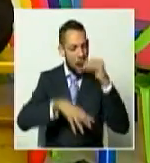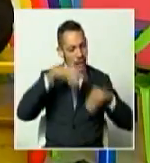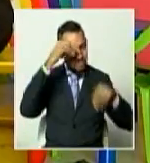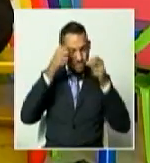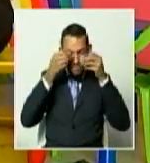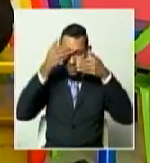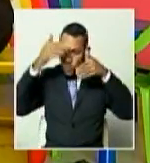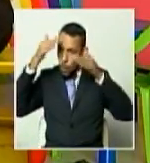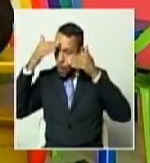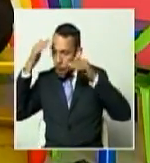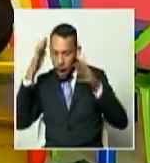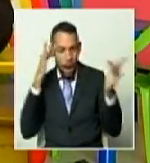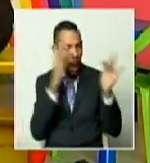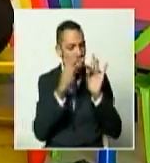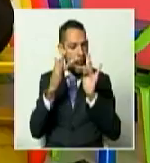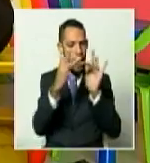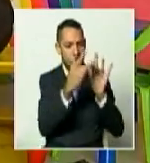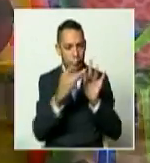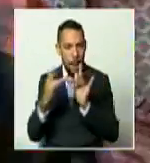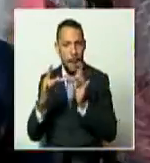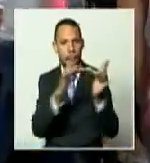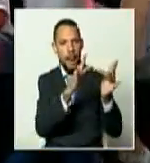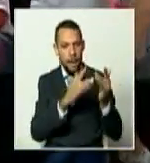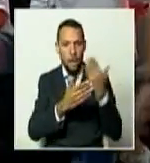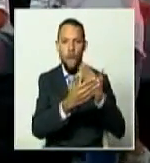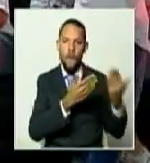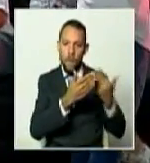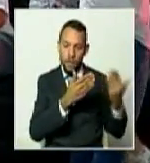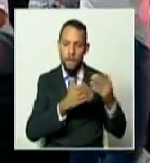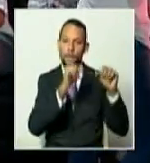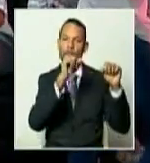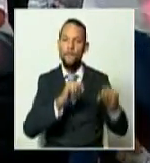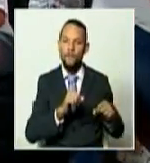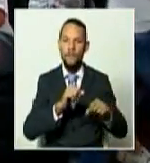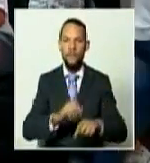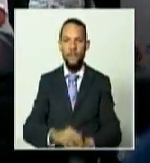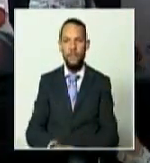de socialización, de relacionarse con otros niños.